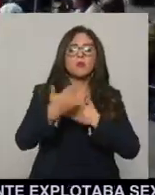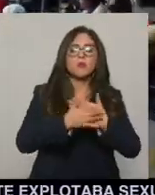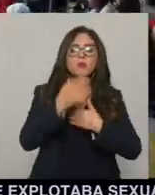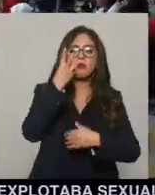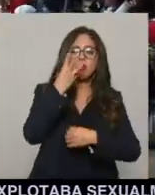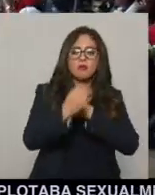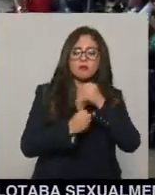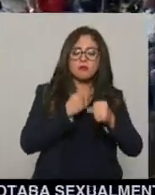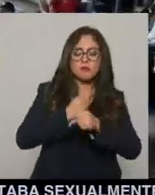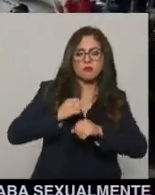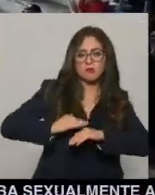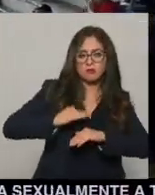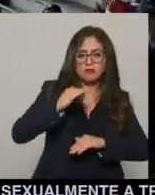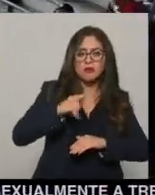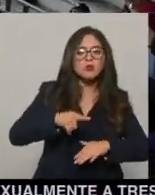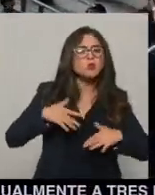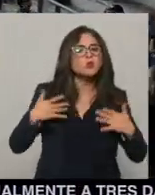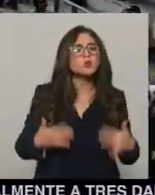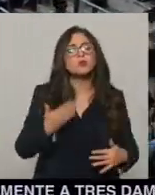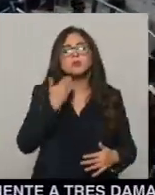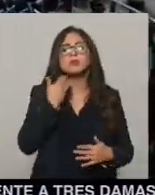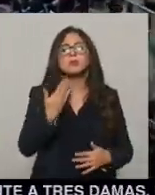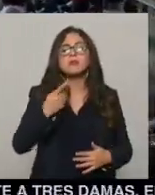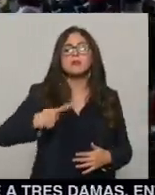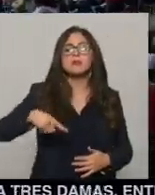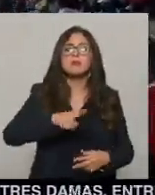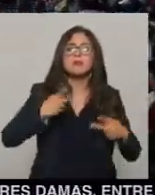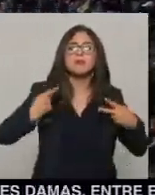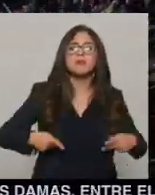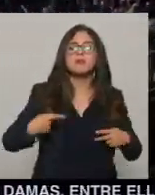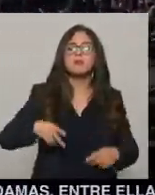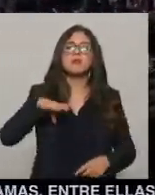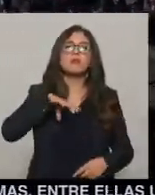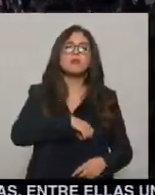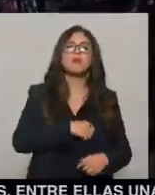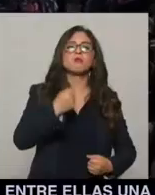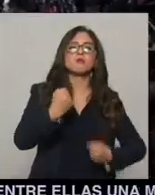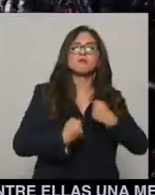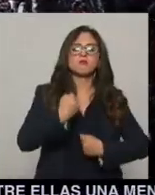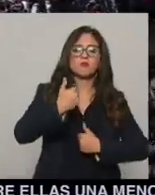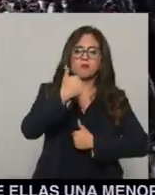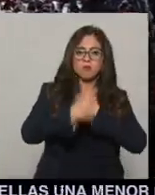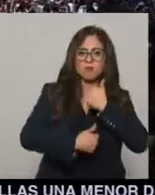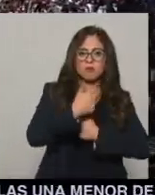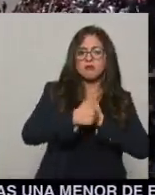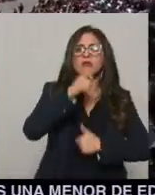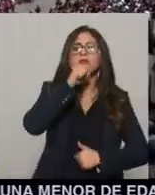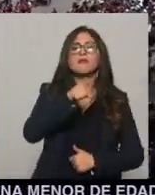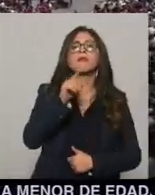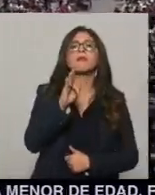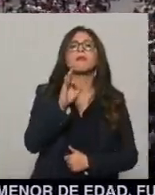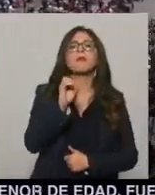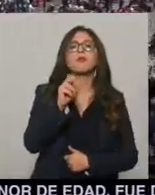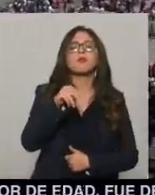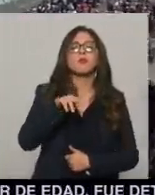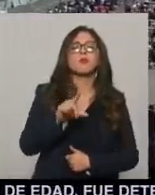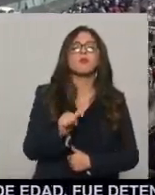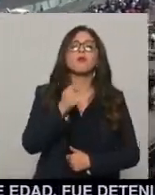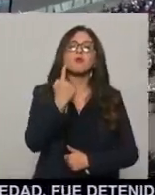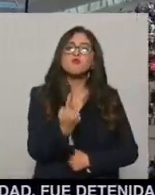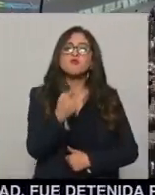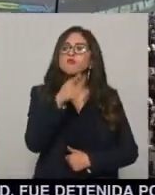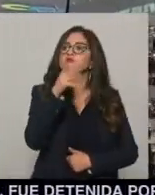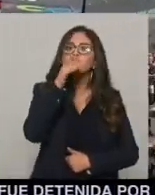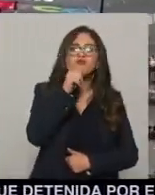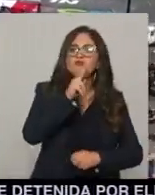duda alguna una noticia muy buena para todos los amantes al automovilismo y a la gente que le gusta mucho la Fórmula 1, que no pueden asistir